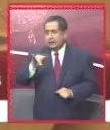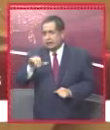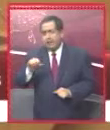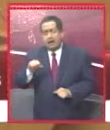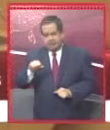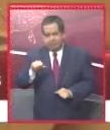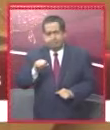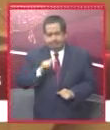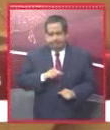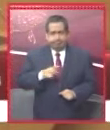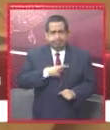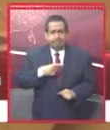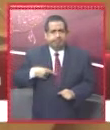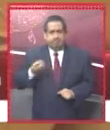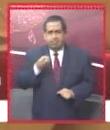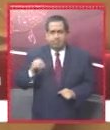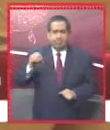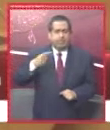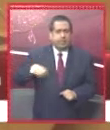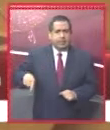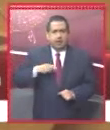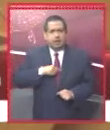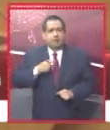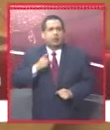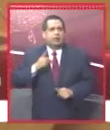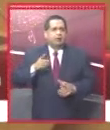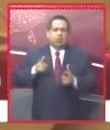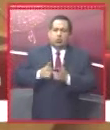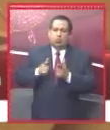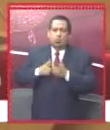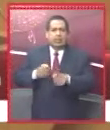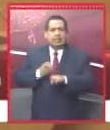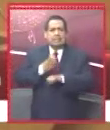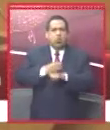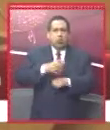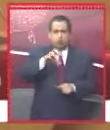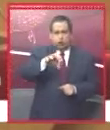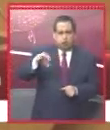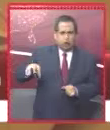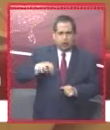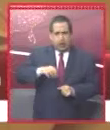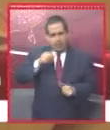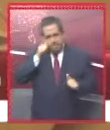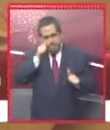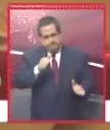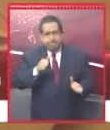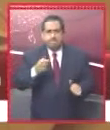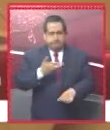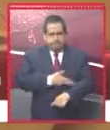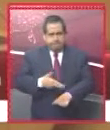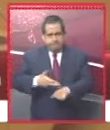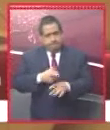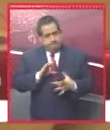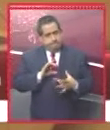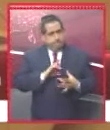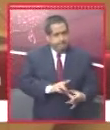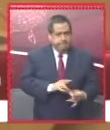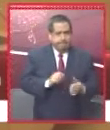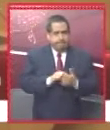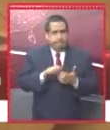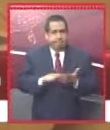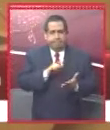y establece la obligación de las legislaturas locales de llevar a cabo las acciones necesarias para armonizar con la